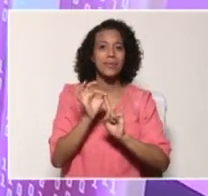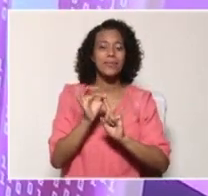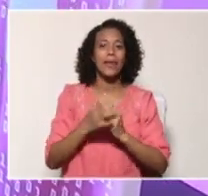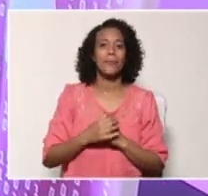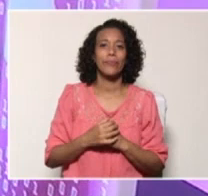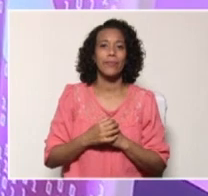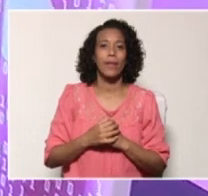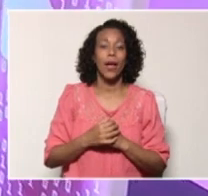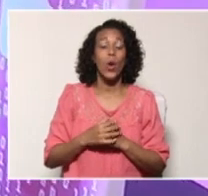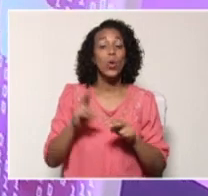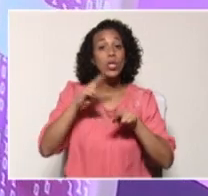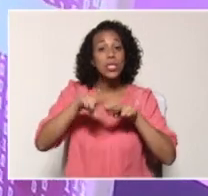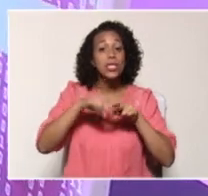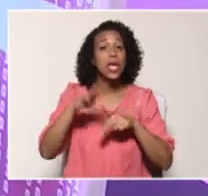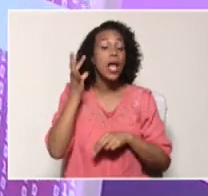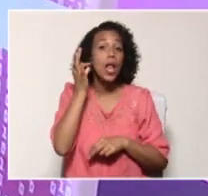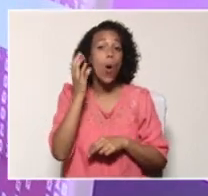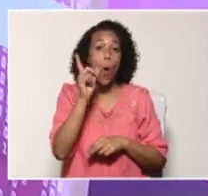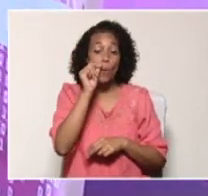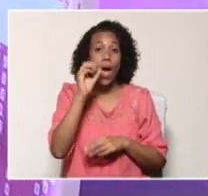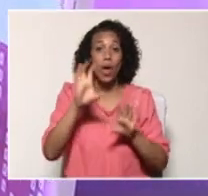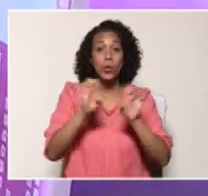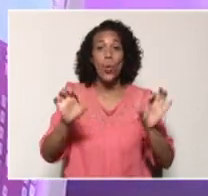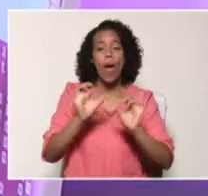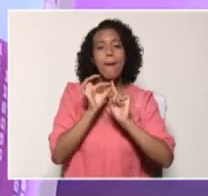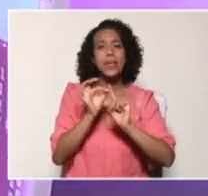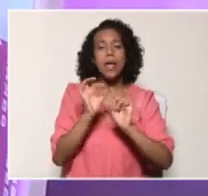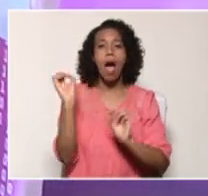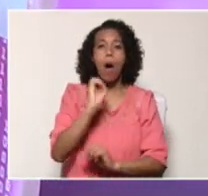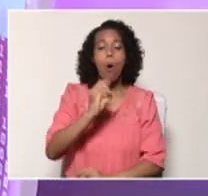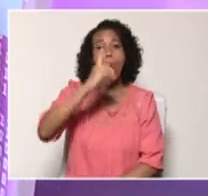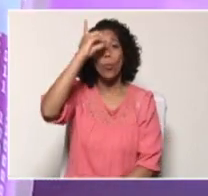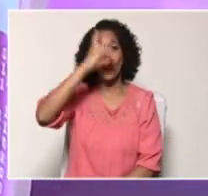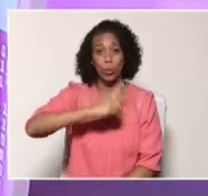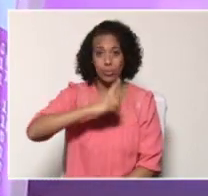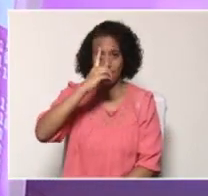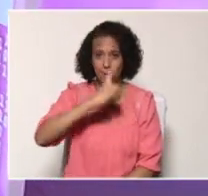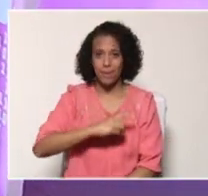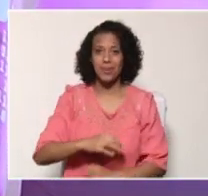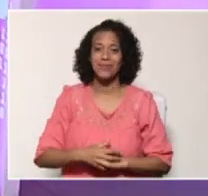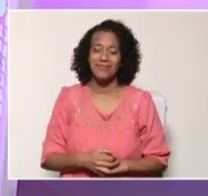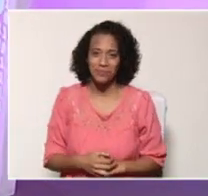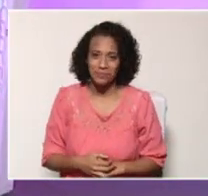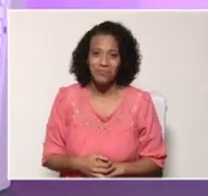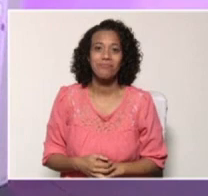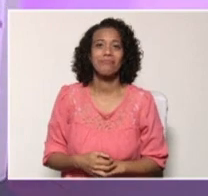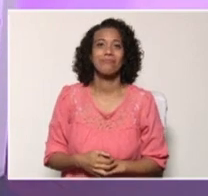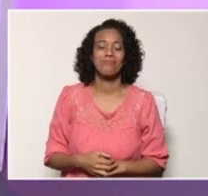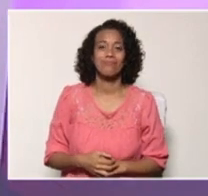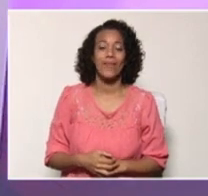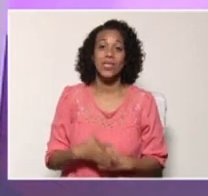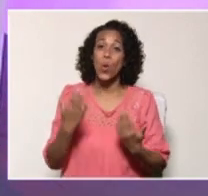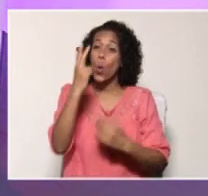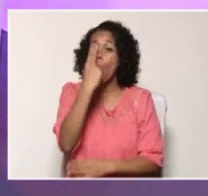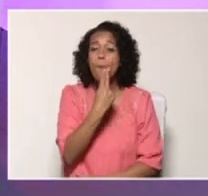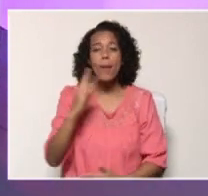especial con nuestros niños y niñas con necesidades educativas especiales y o discapacidad. Es un compromiso que va más